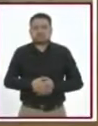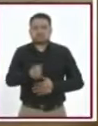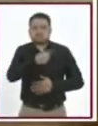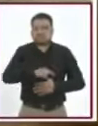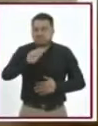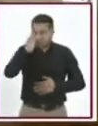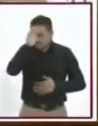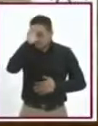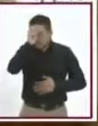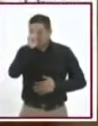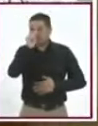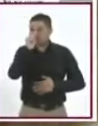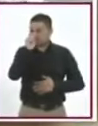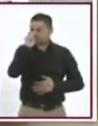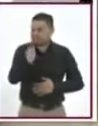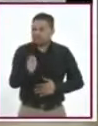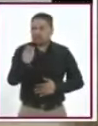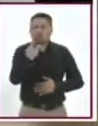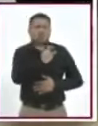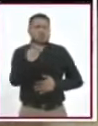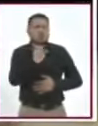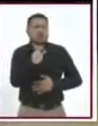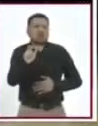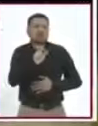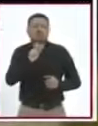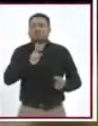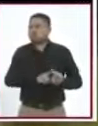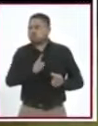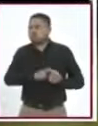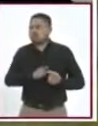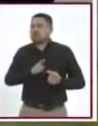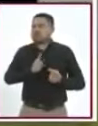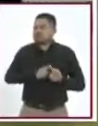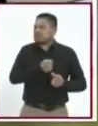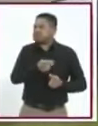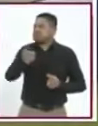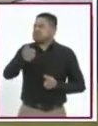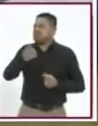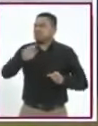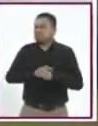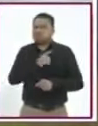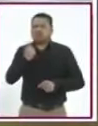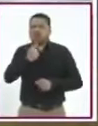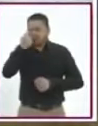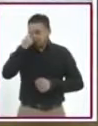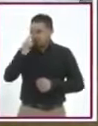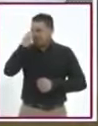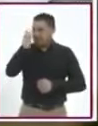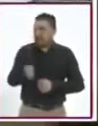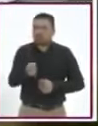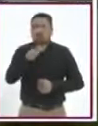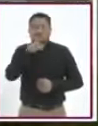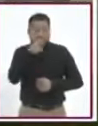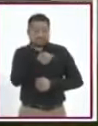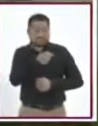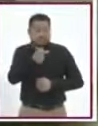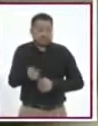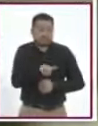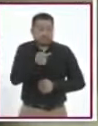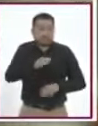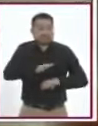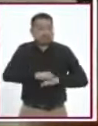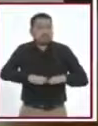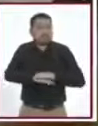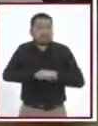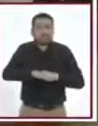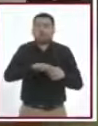Recordemos que el qué, cuándo, dónde, quién o quiénes, por qué y el para qué son las preguntas básicas